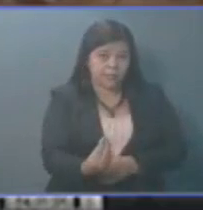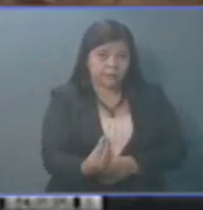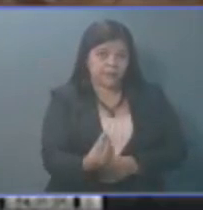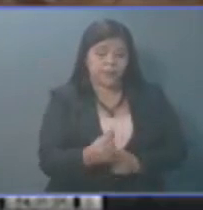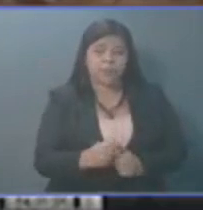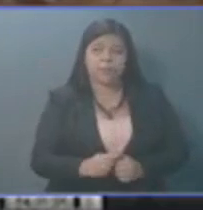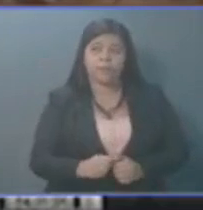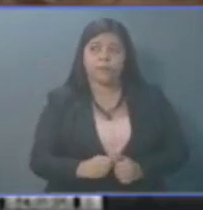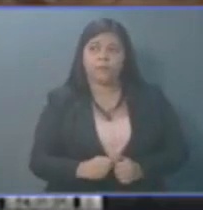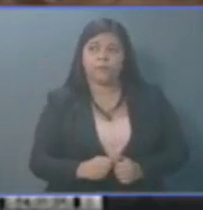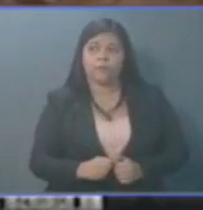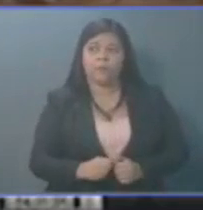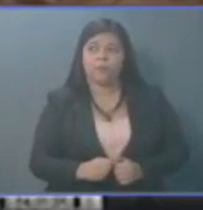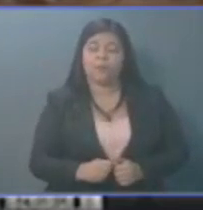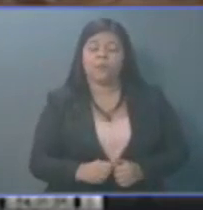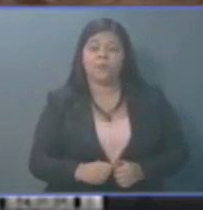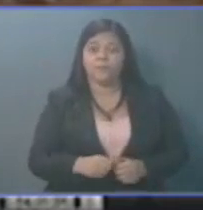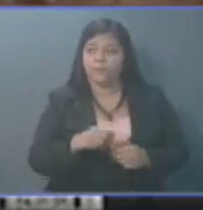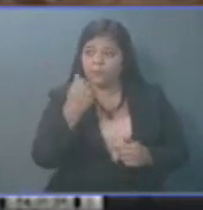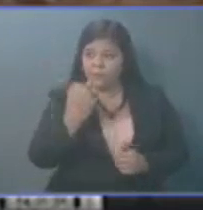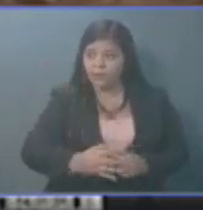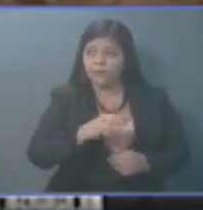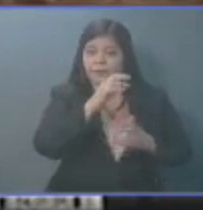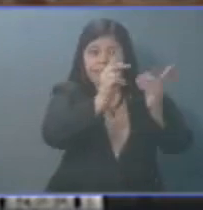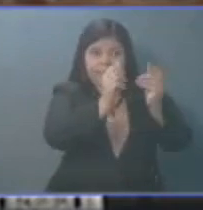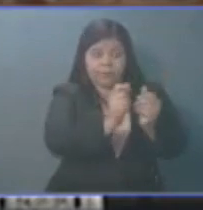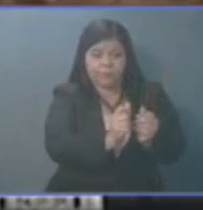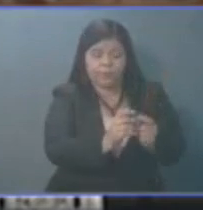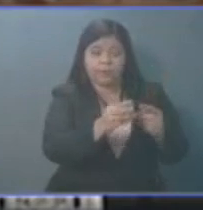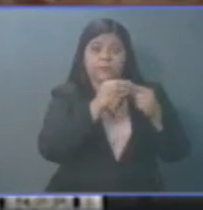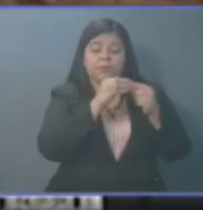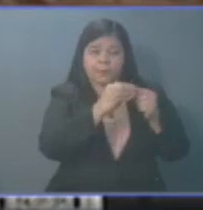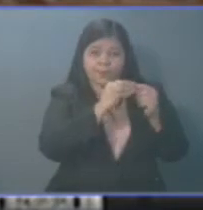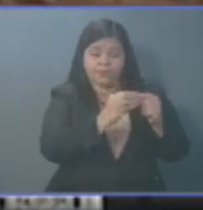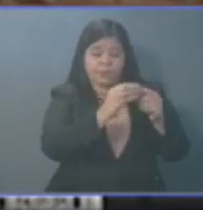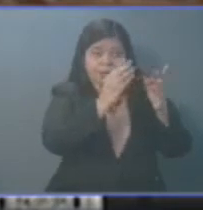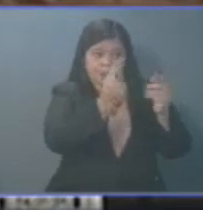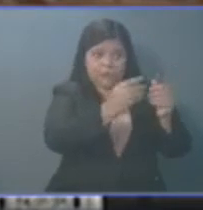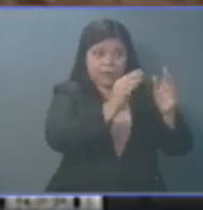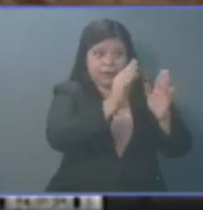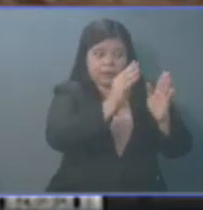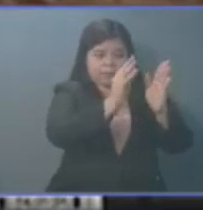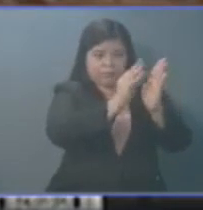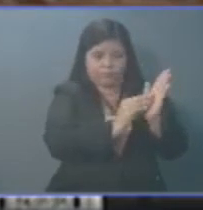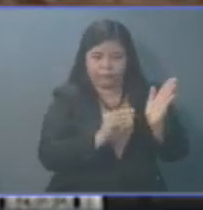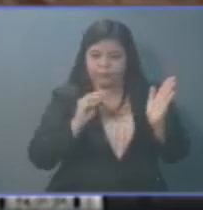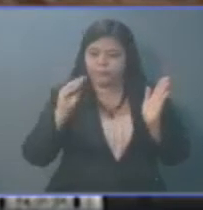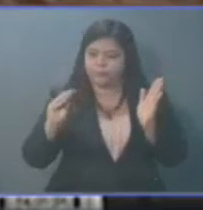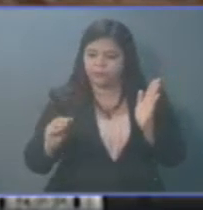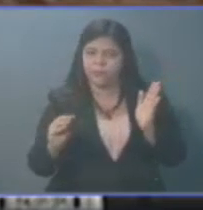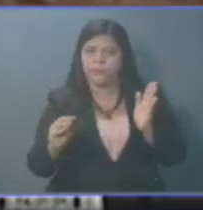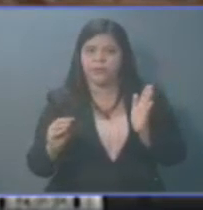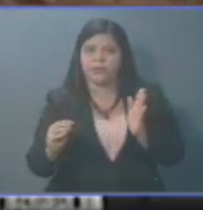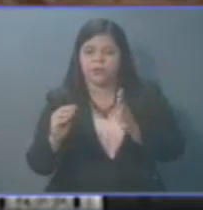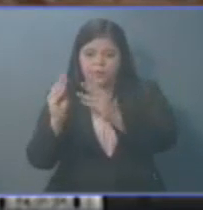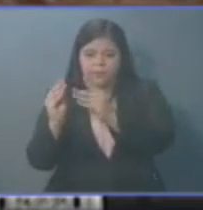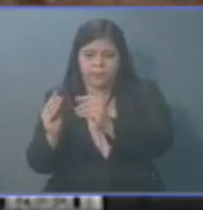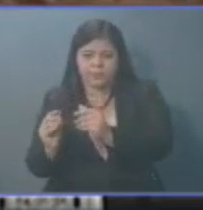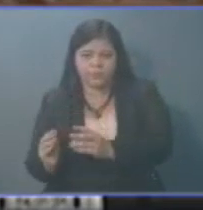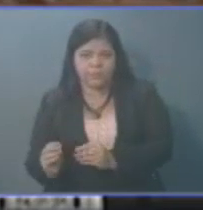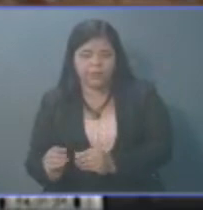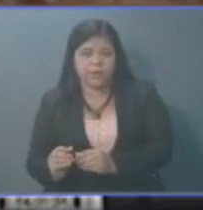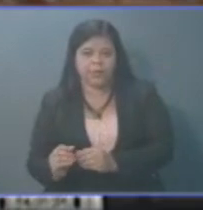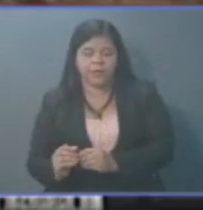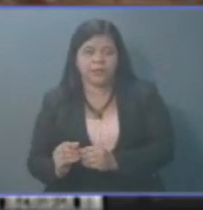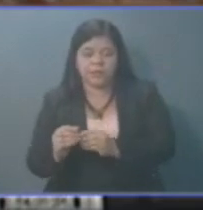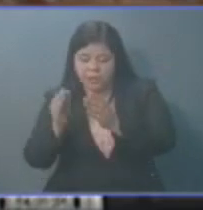calendario el traspaso del presupuesto especial conformado con las asignaciones